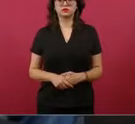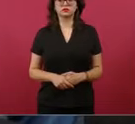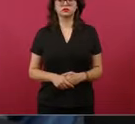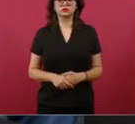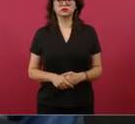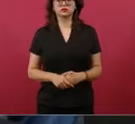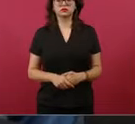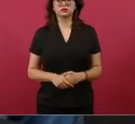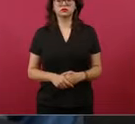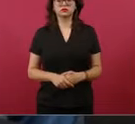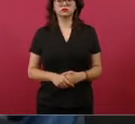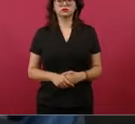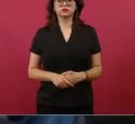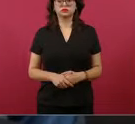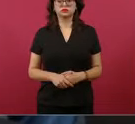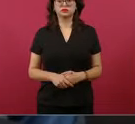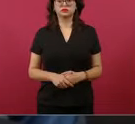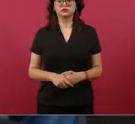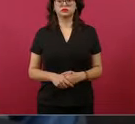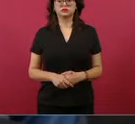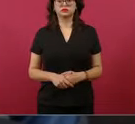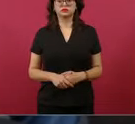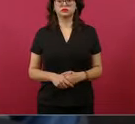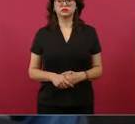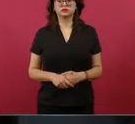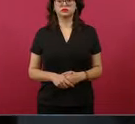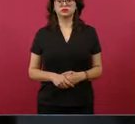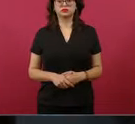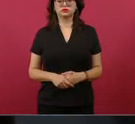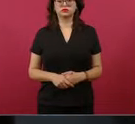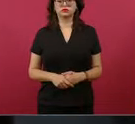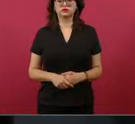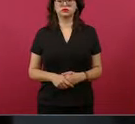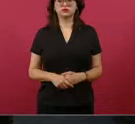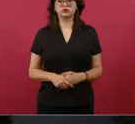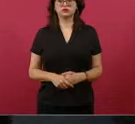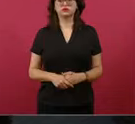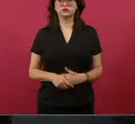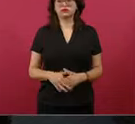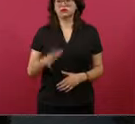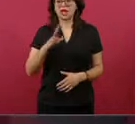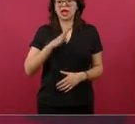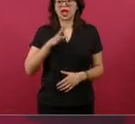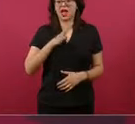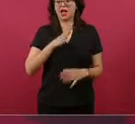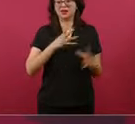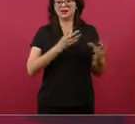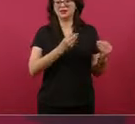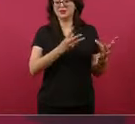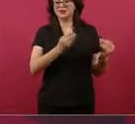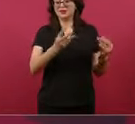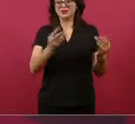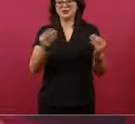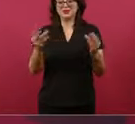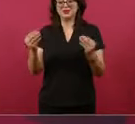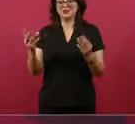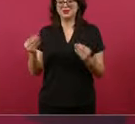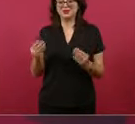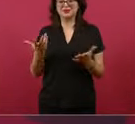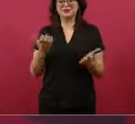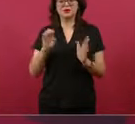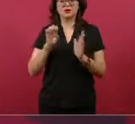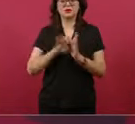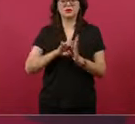justicia, porque el Poder Judicial está abusando de ellos. Sí, sí, pero son muchos casos. O sea, por ejemplo, hablábamos de Oaxaca.